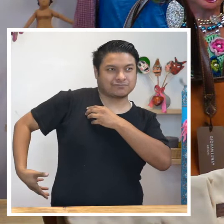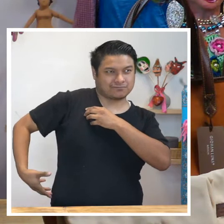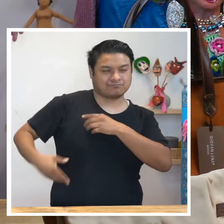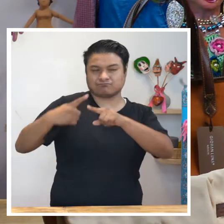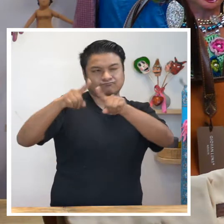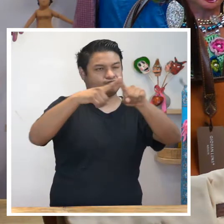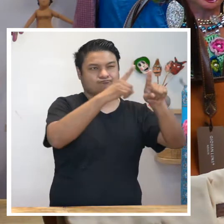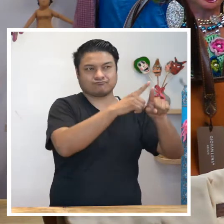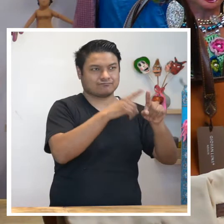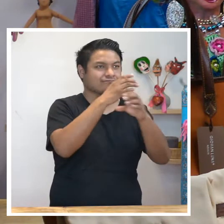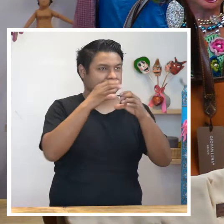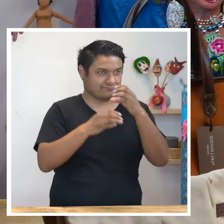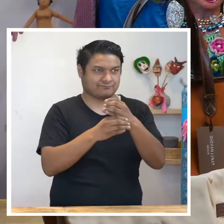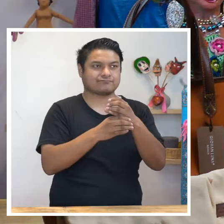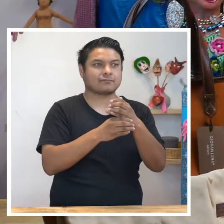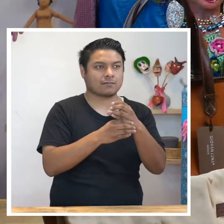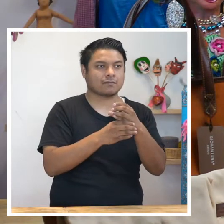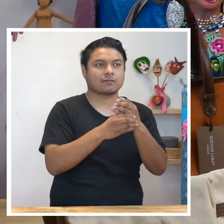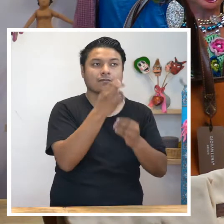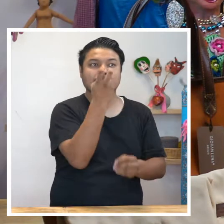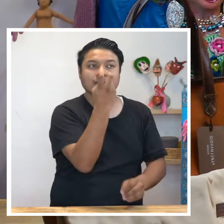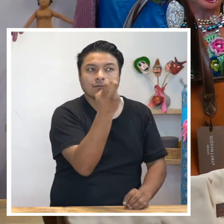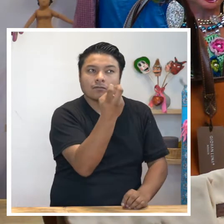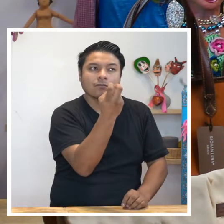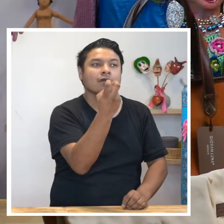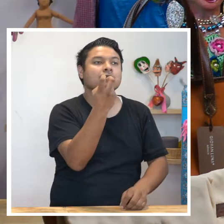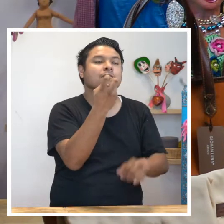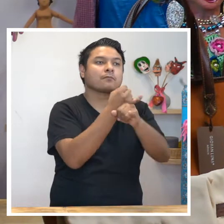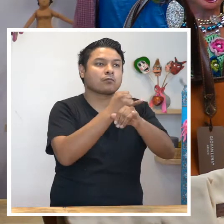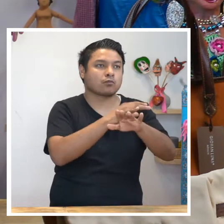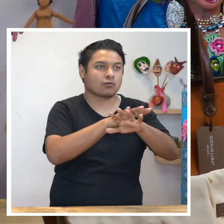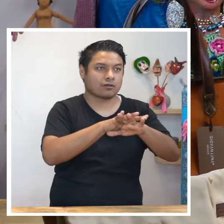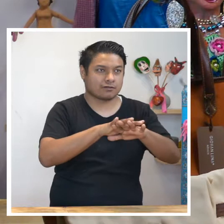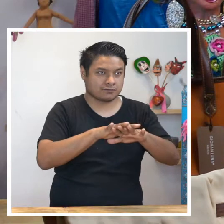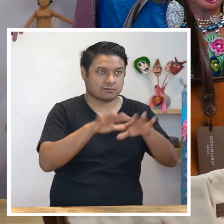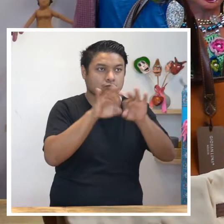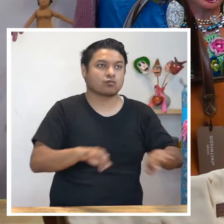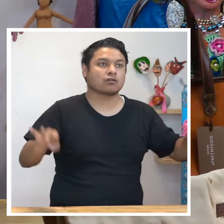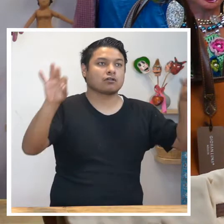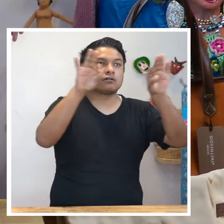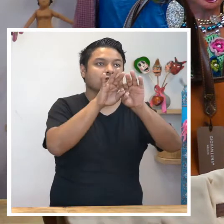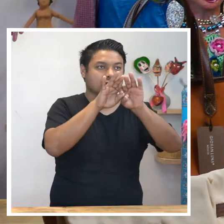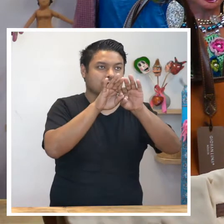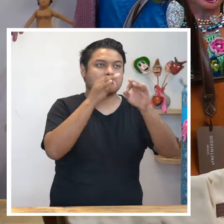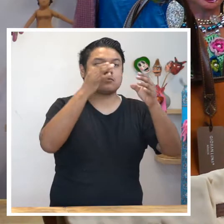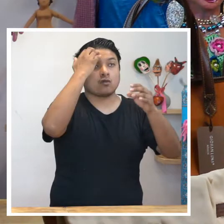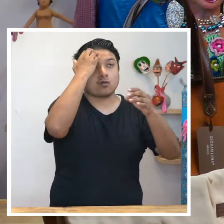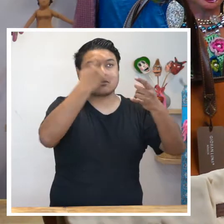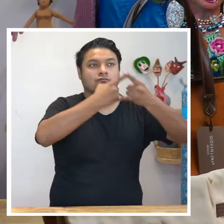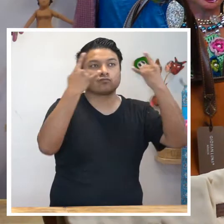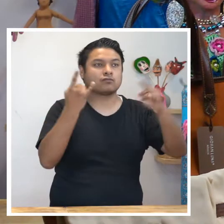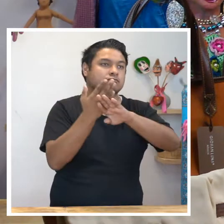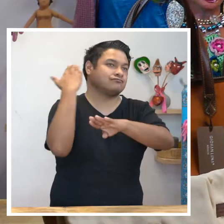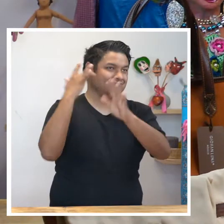antes de Cristo y es una materia sustentable. Bueno, pues vamos a iniciar para hacer las